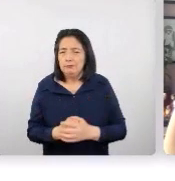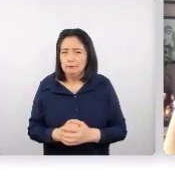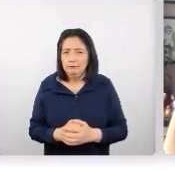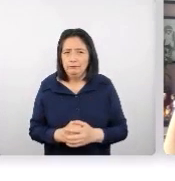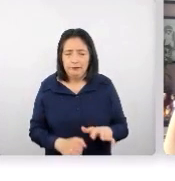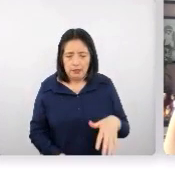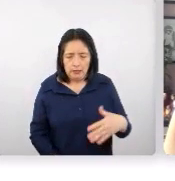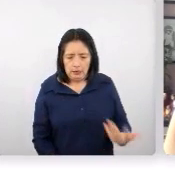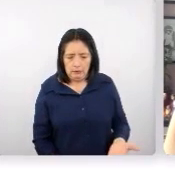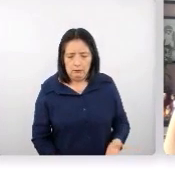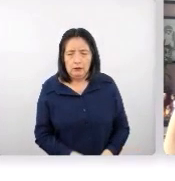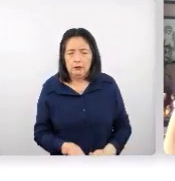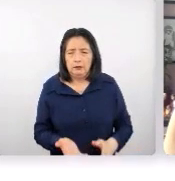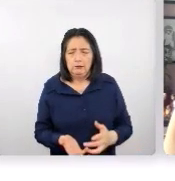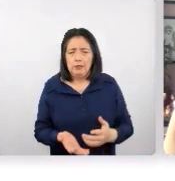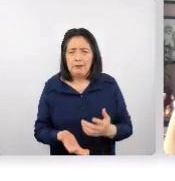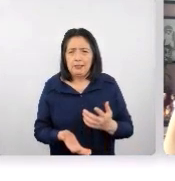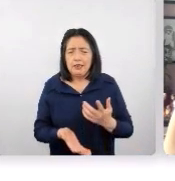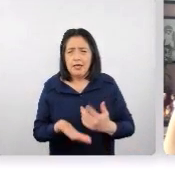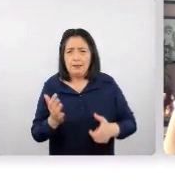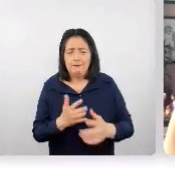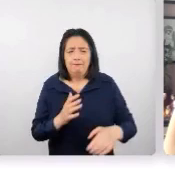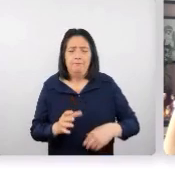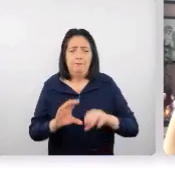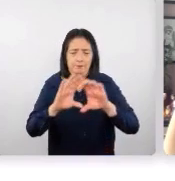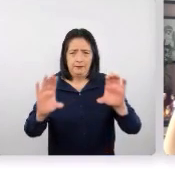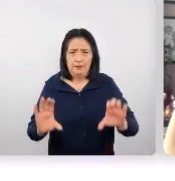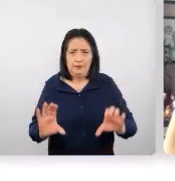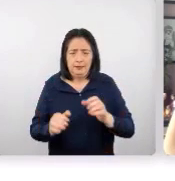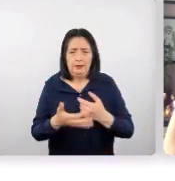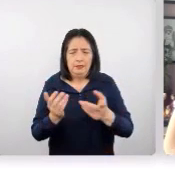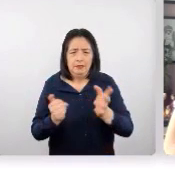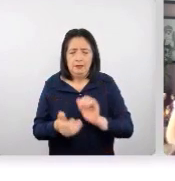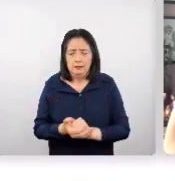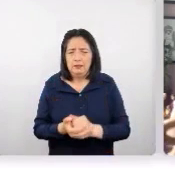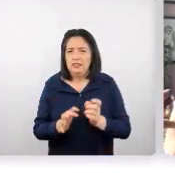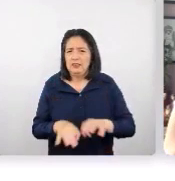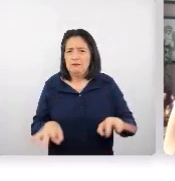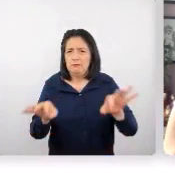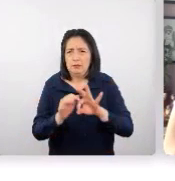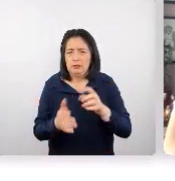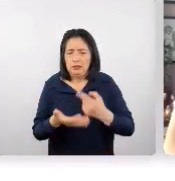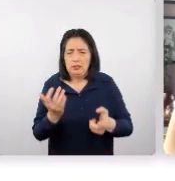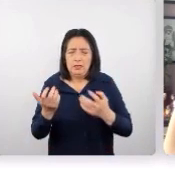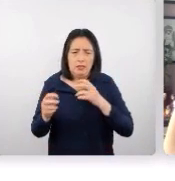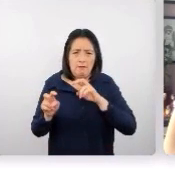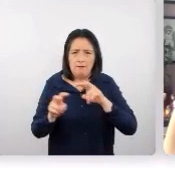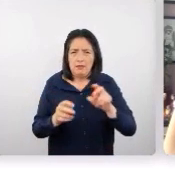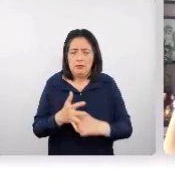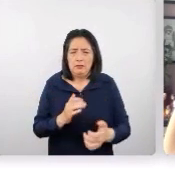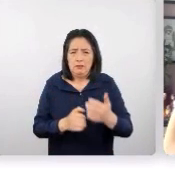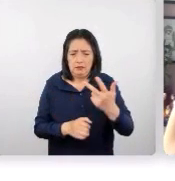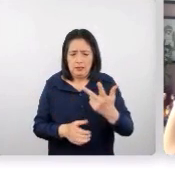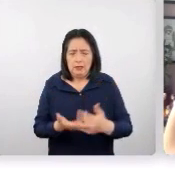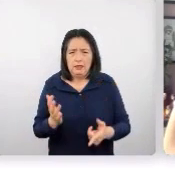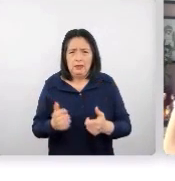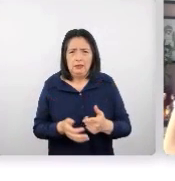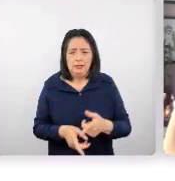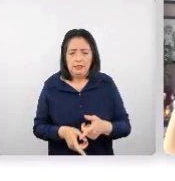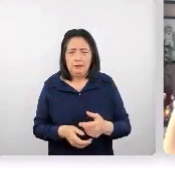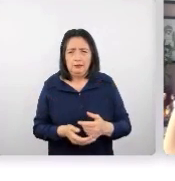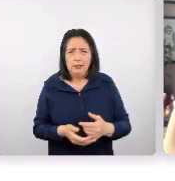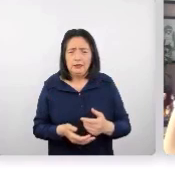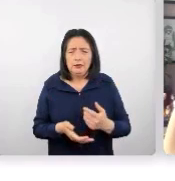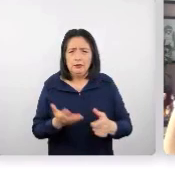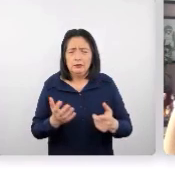una constancia por la participación. Para eso es importante que hayan visualizado estos tres eventos porque se van a